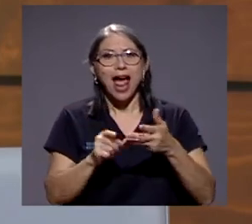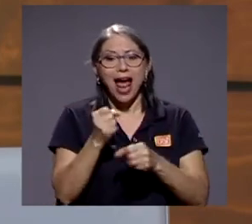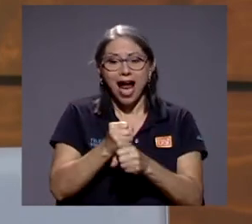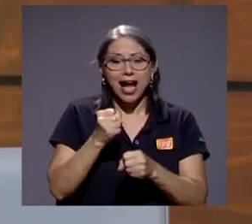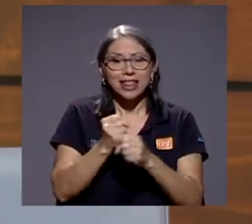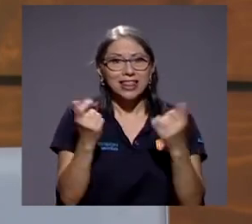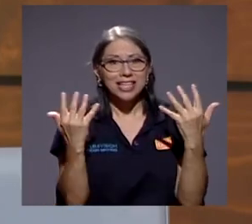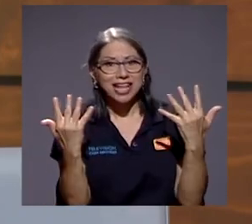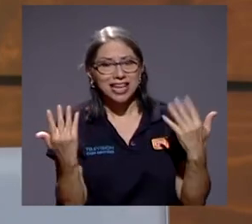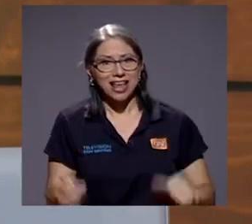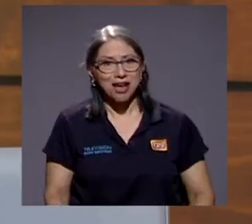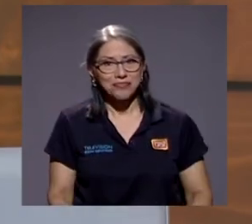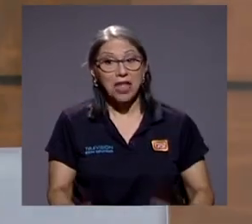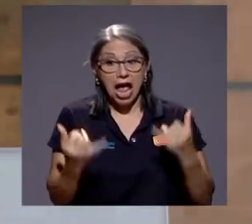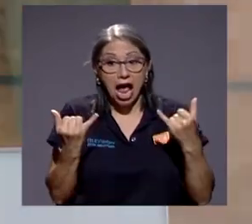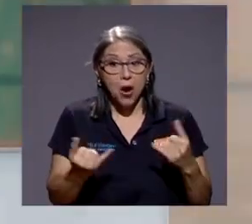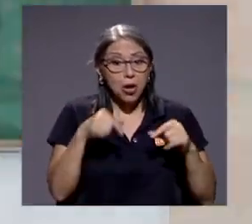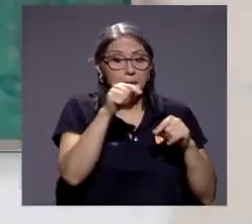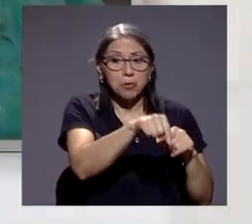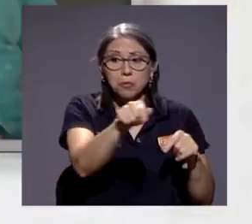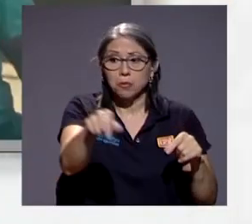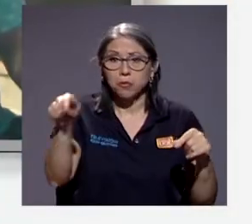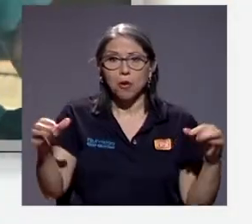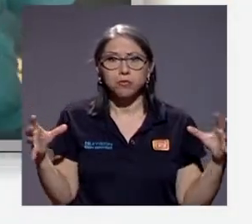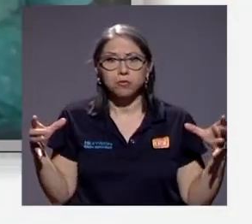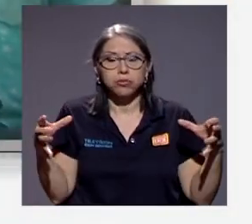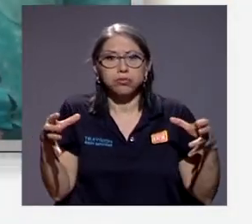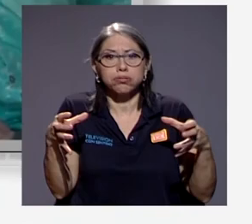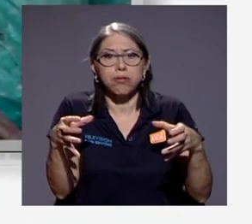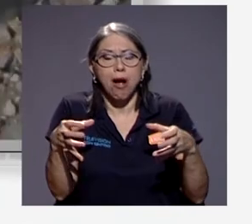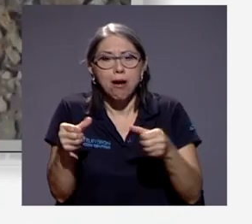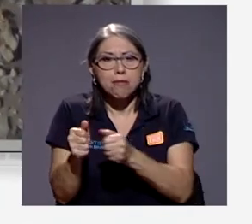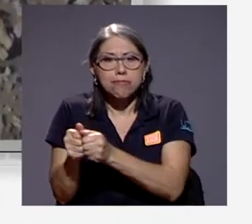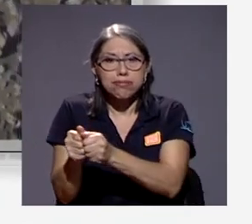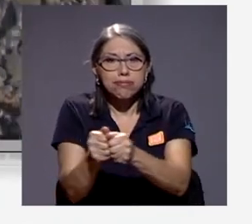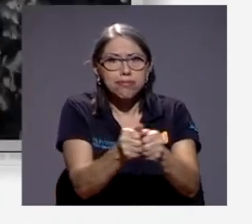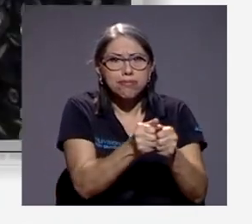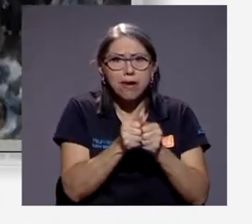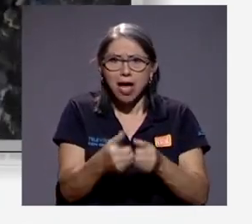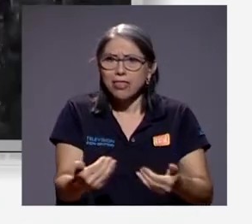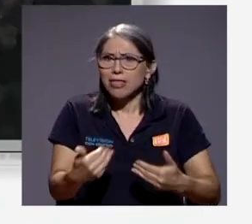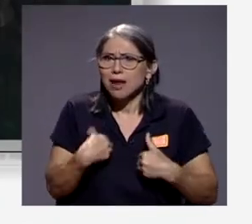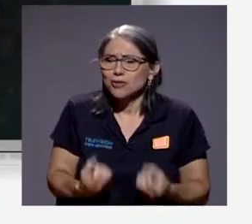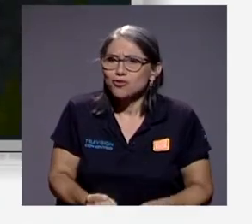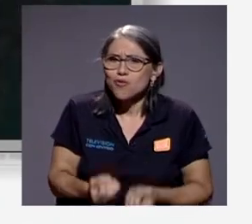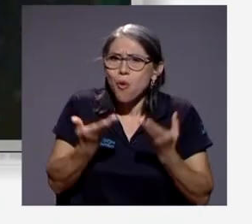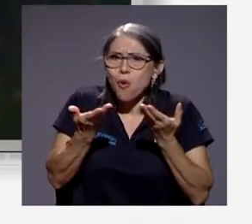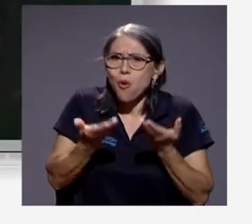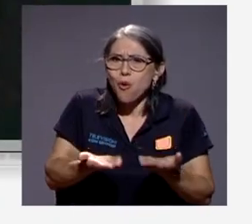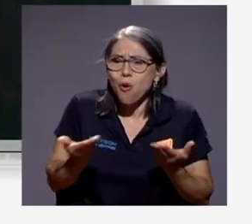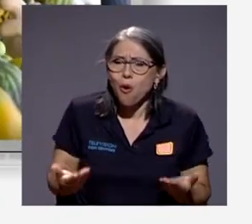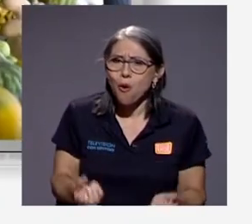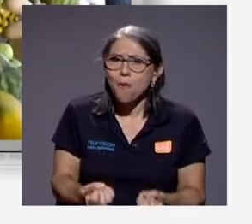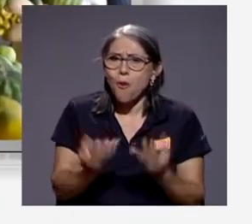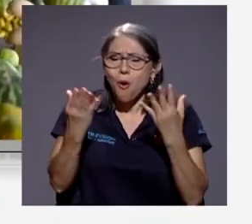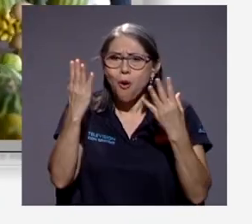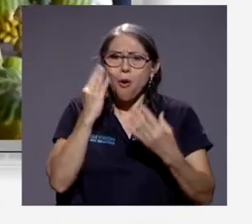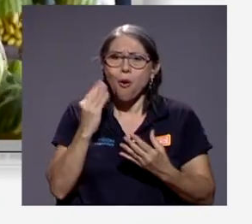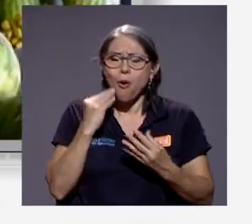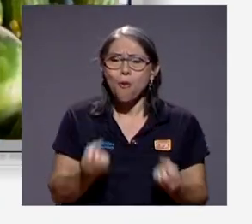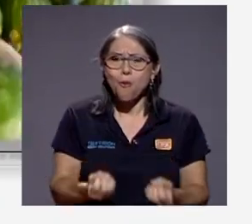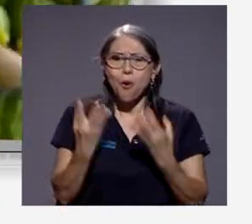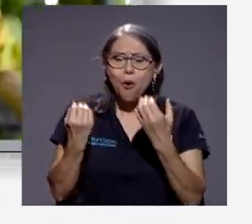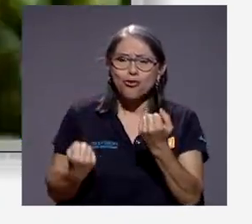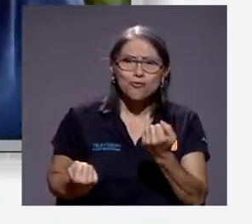esa unión hace que tengamos un montón de insumos de experiencias y por supuesto de apoyo